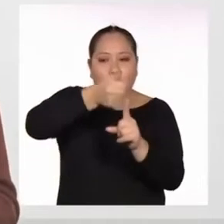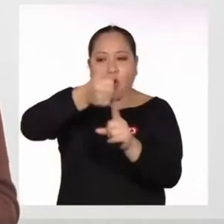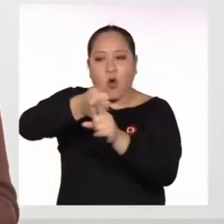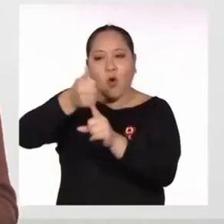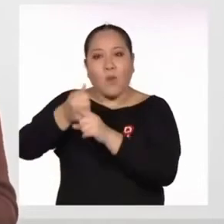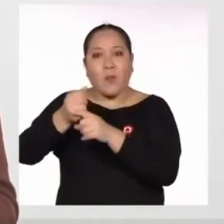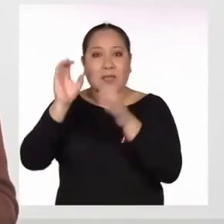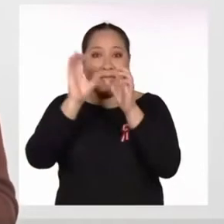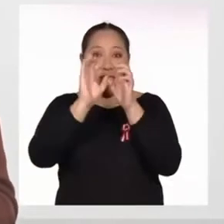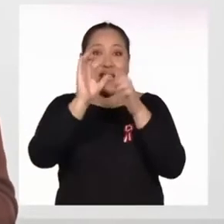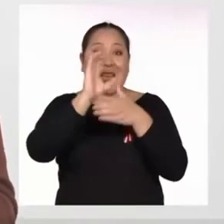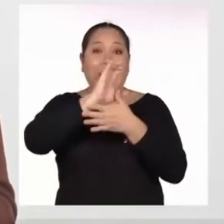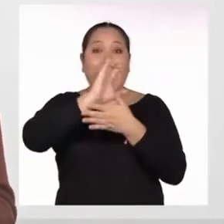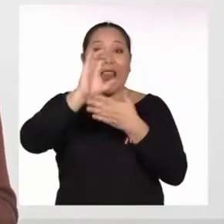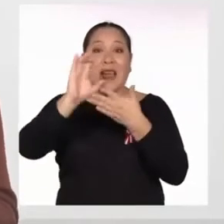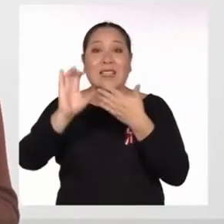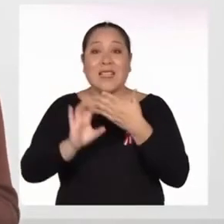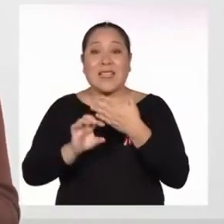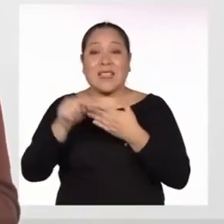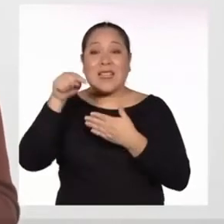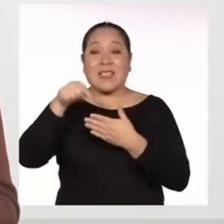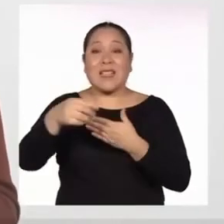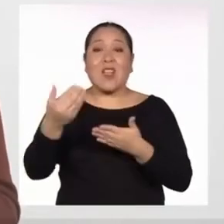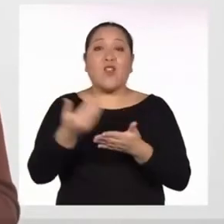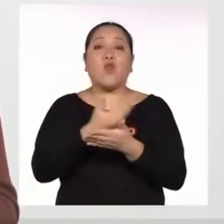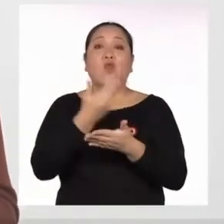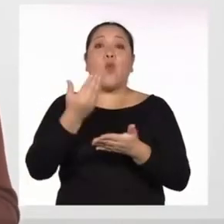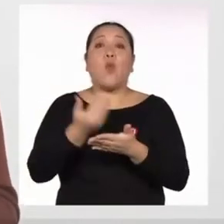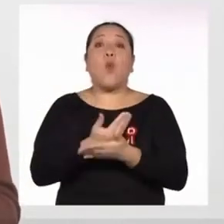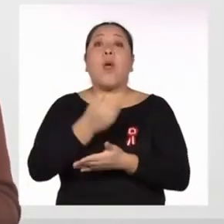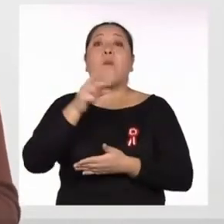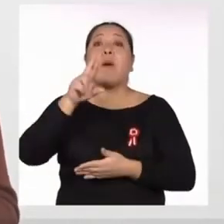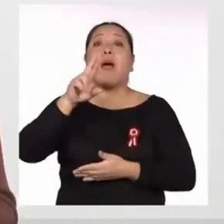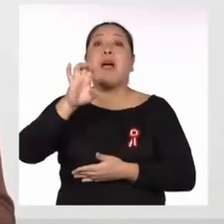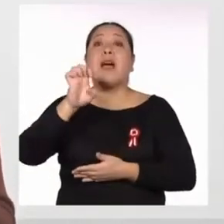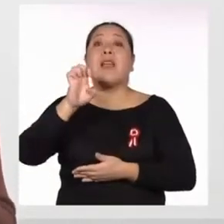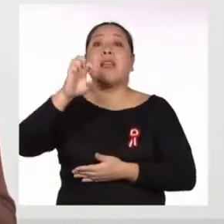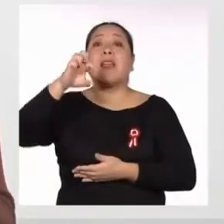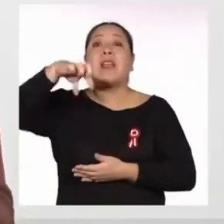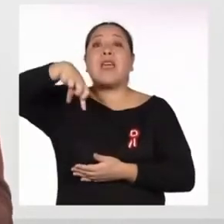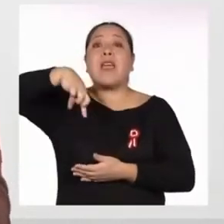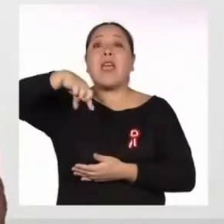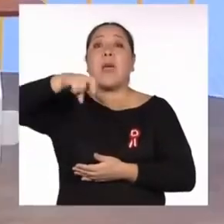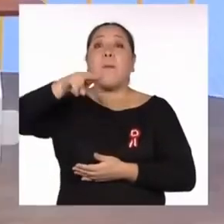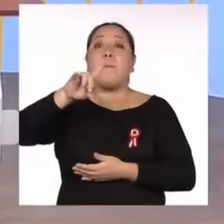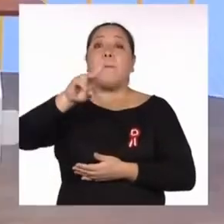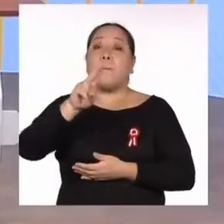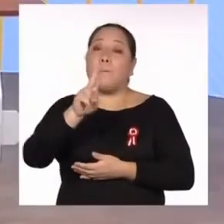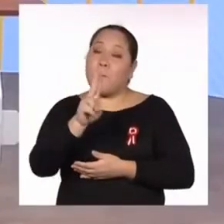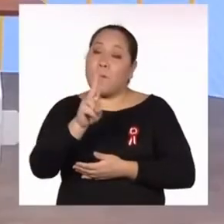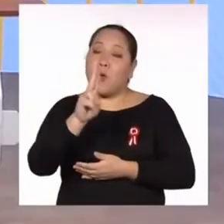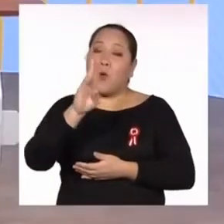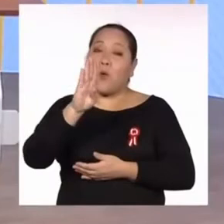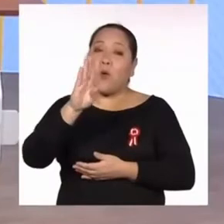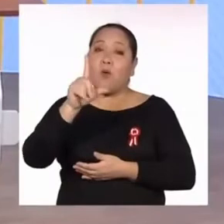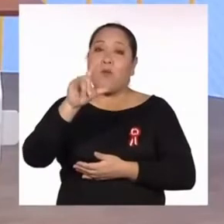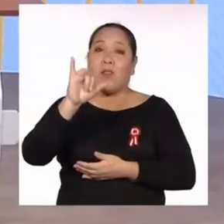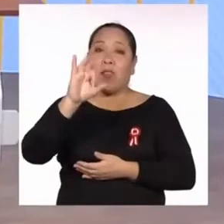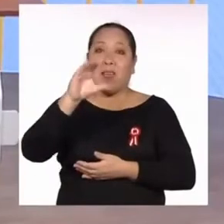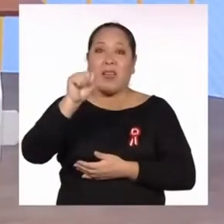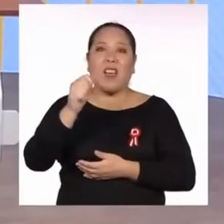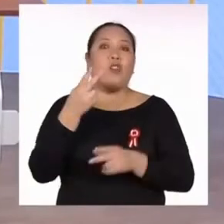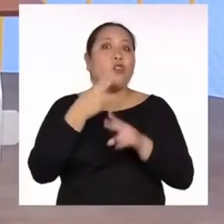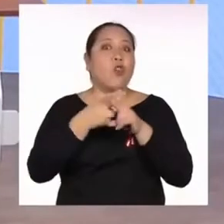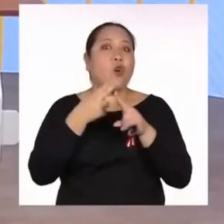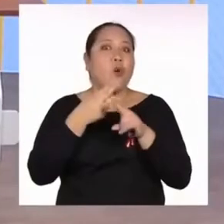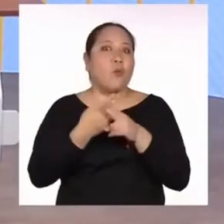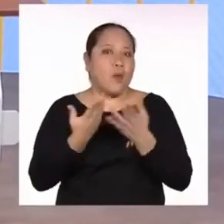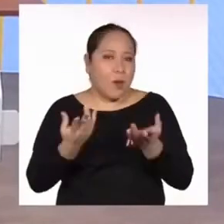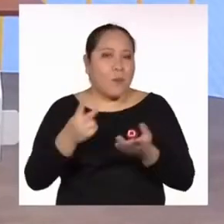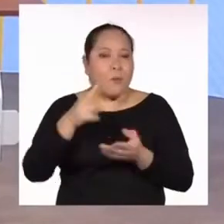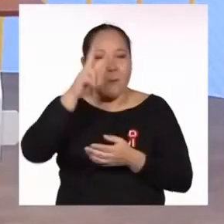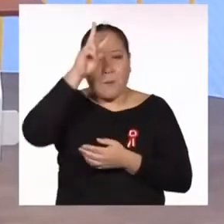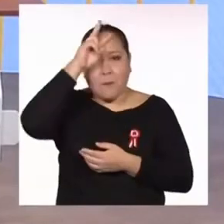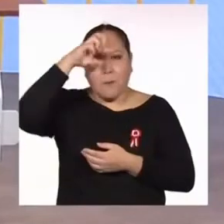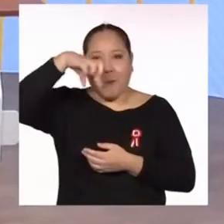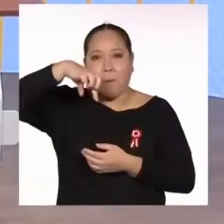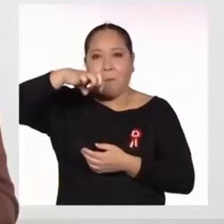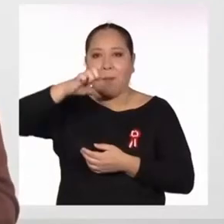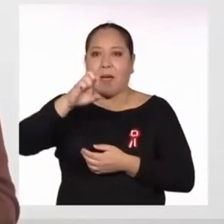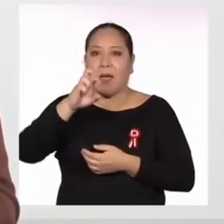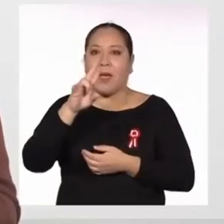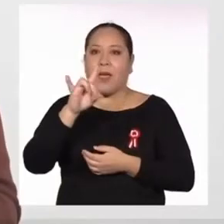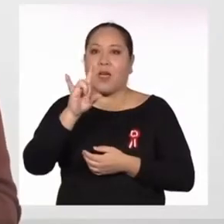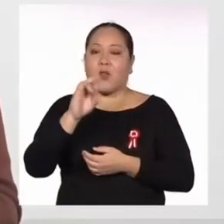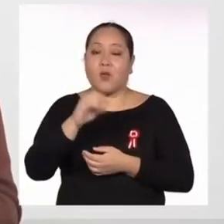esta nueva república que se formó llamada pero los símbolos nos diferencian de otros